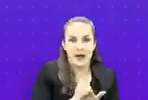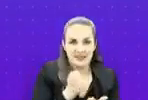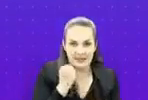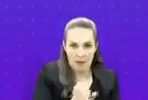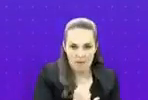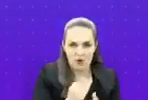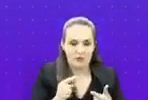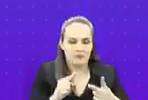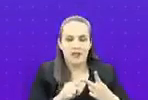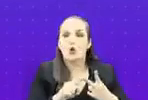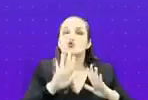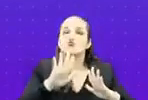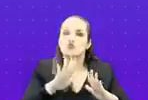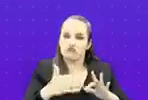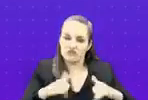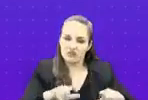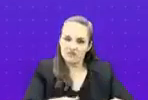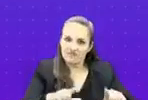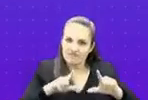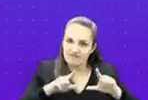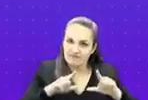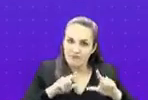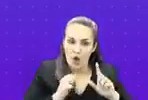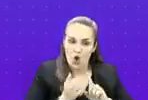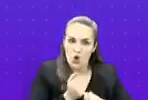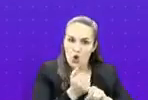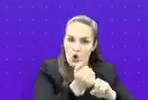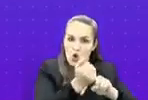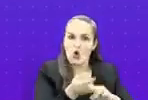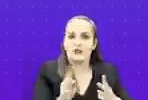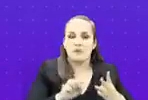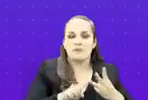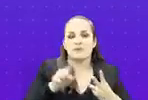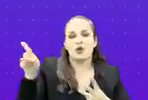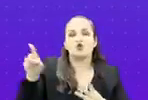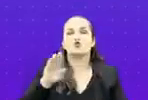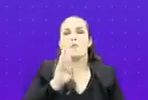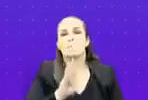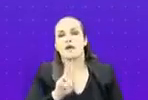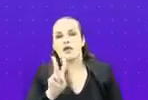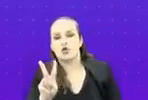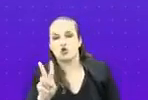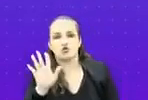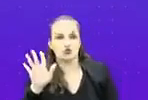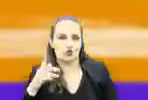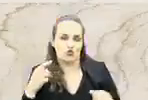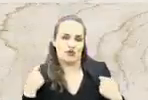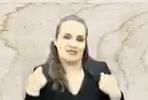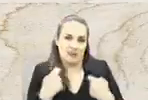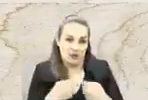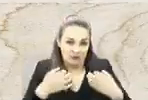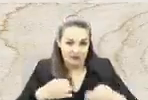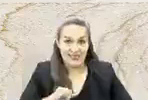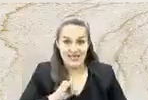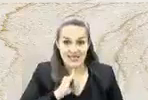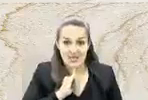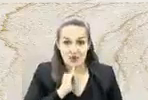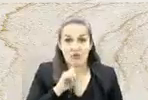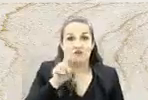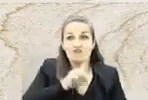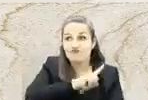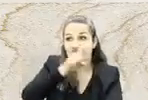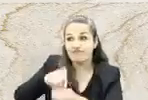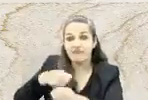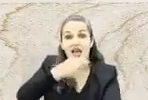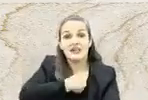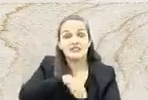de las certificaciones académicas alcanzadas y una acreditación de nivel B2 en idioma español. La beca tiene la duración